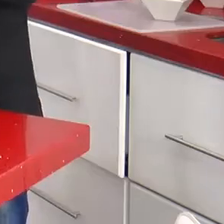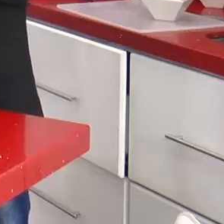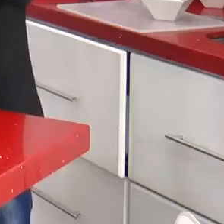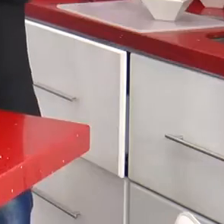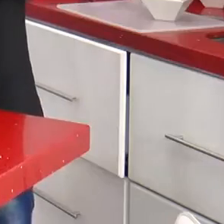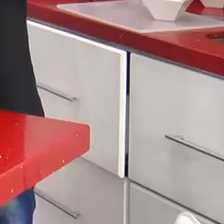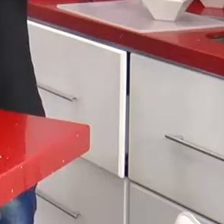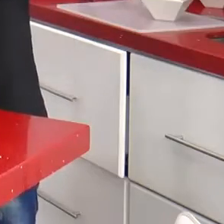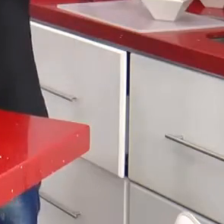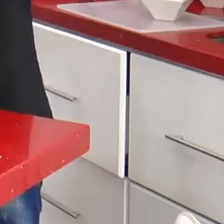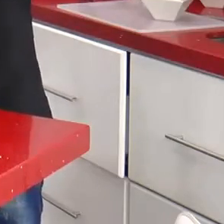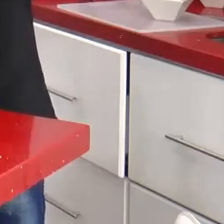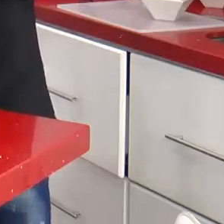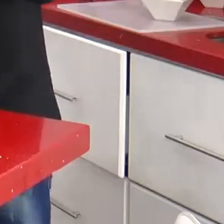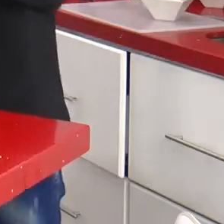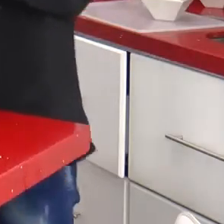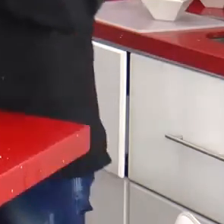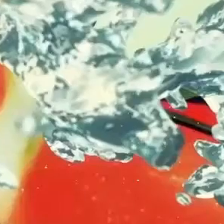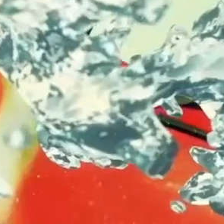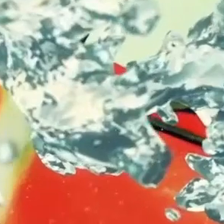todas.